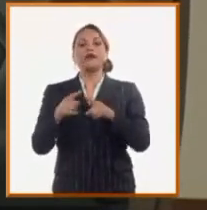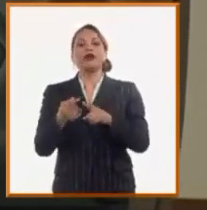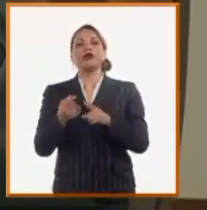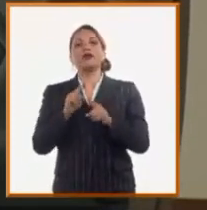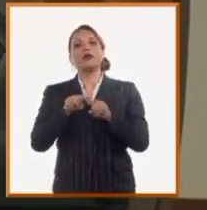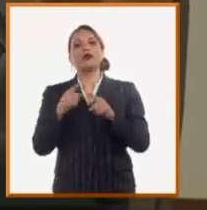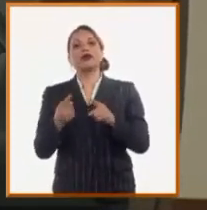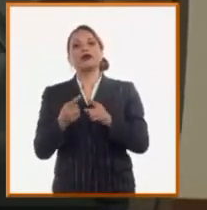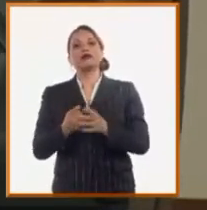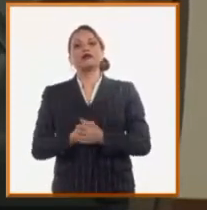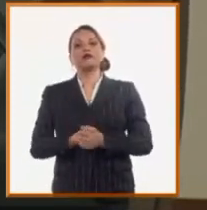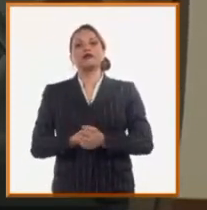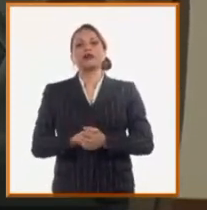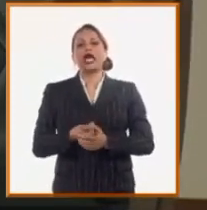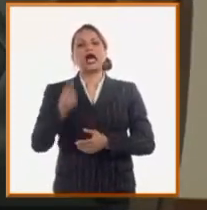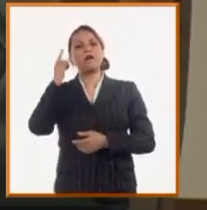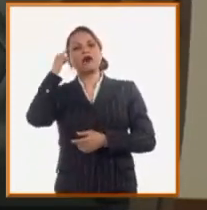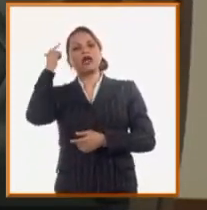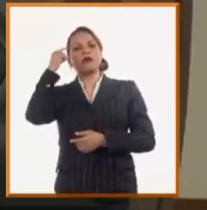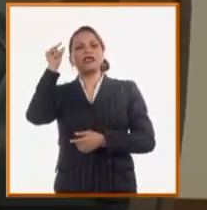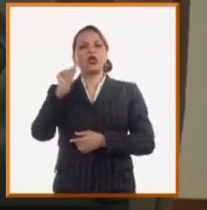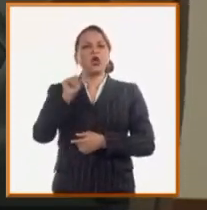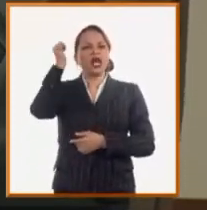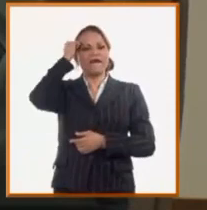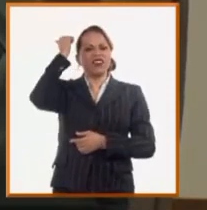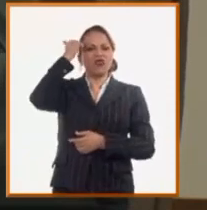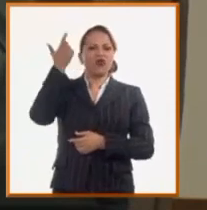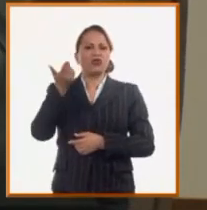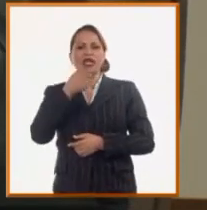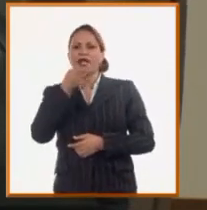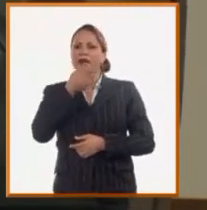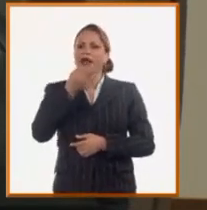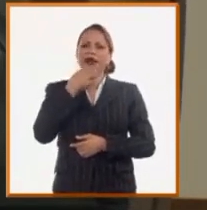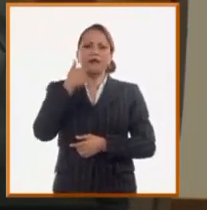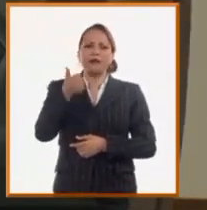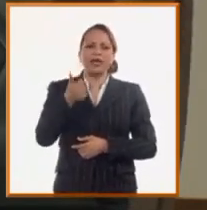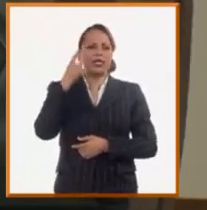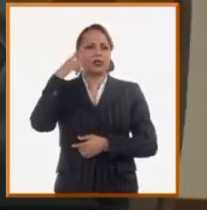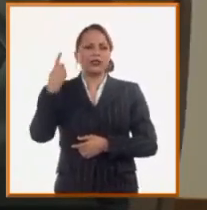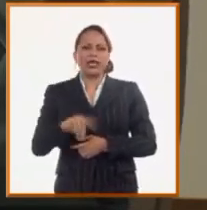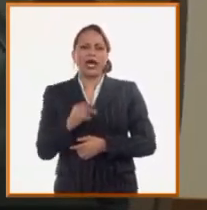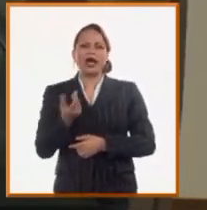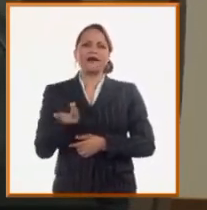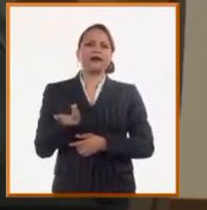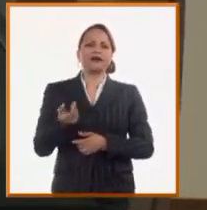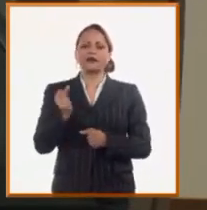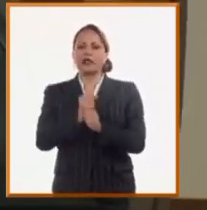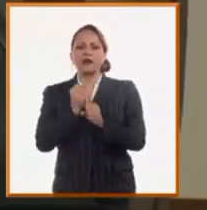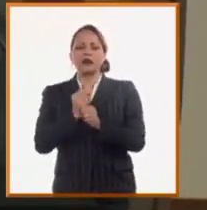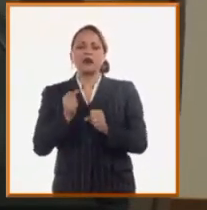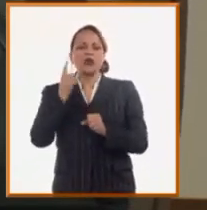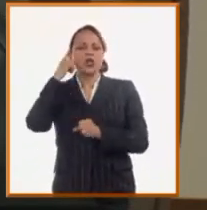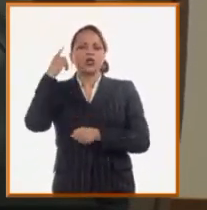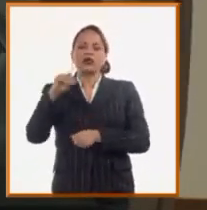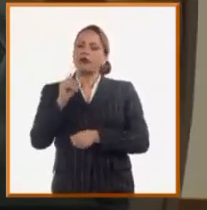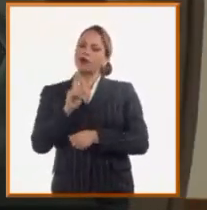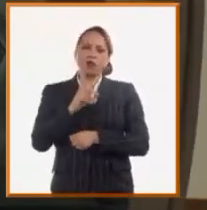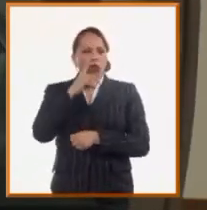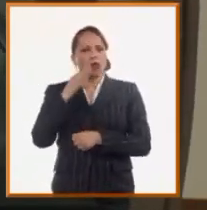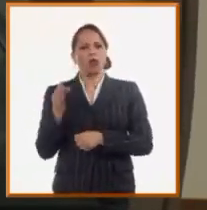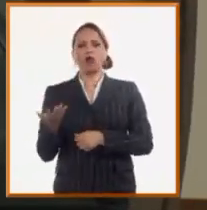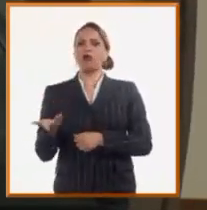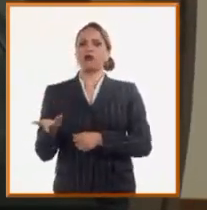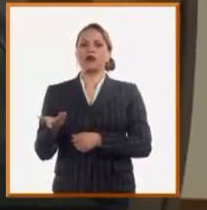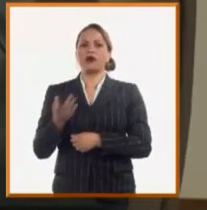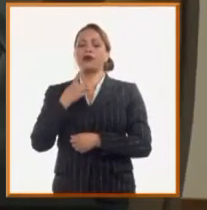cometieron porque son brutos los que plantearon las cosas, son negligentes, no tuvieron en cuenta porque